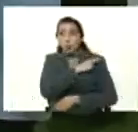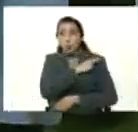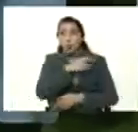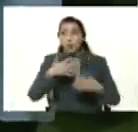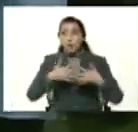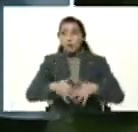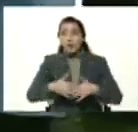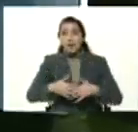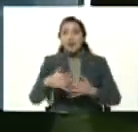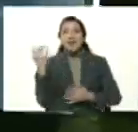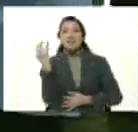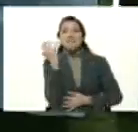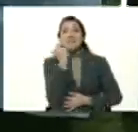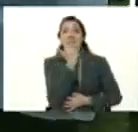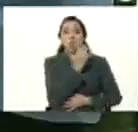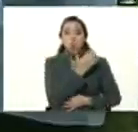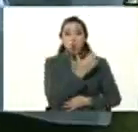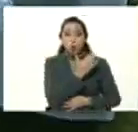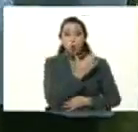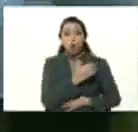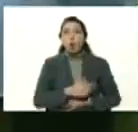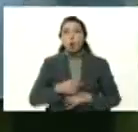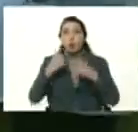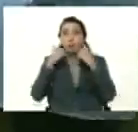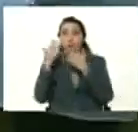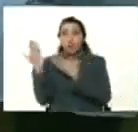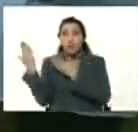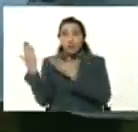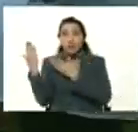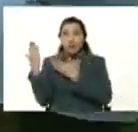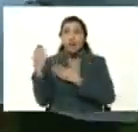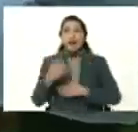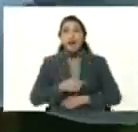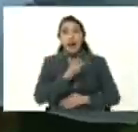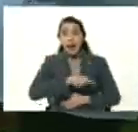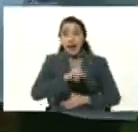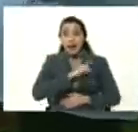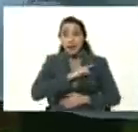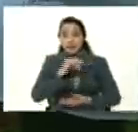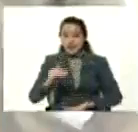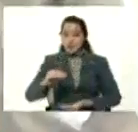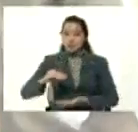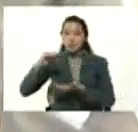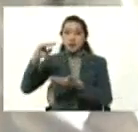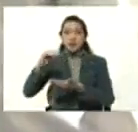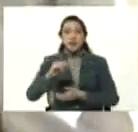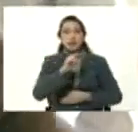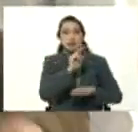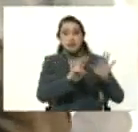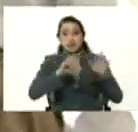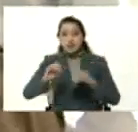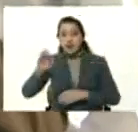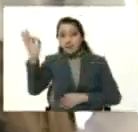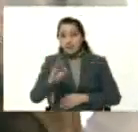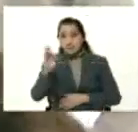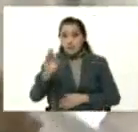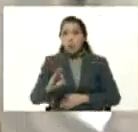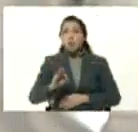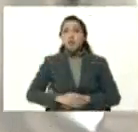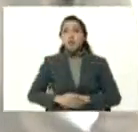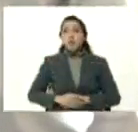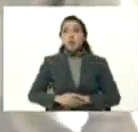en Valencia. Esa botella que usted tiene en la mano es una botella española de litro, 70% ecológica, ¿okay? Con